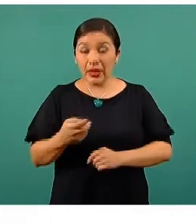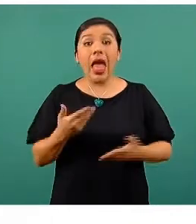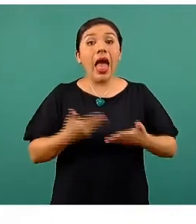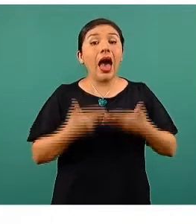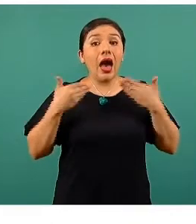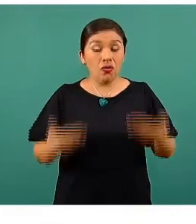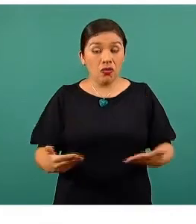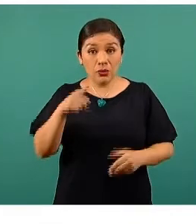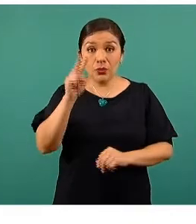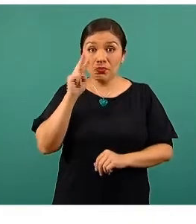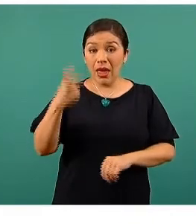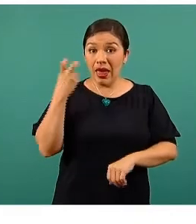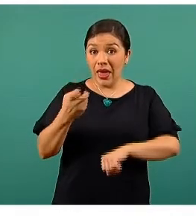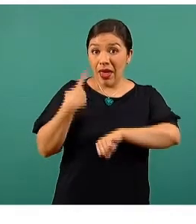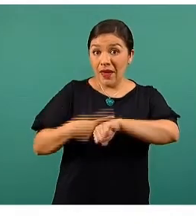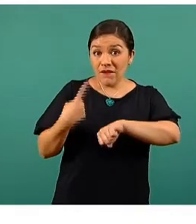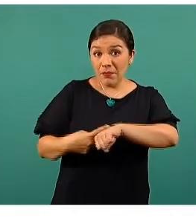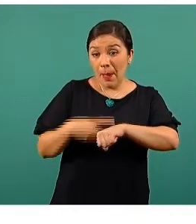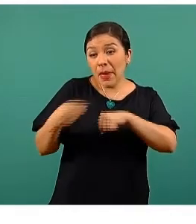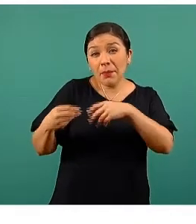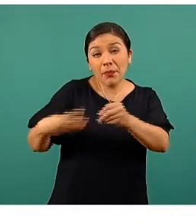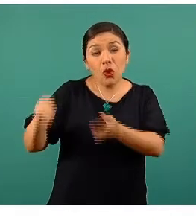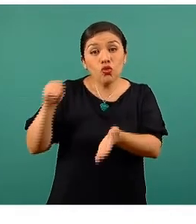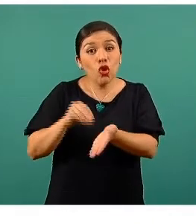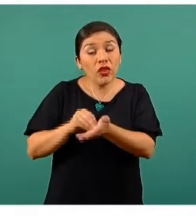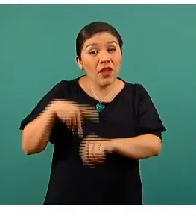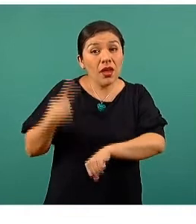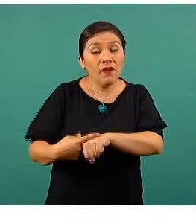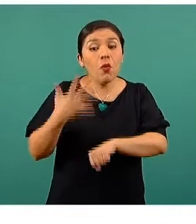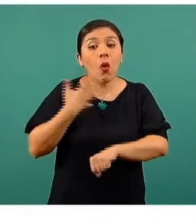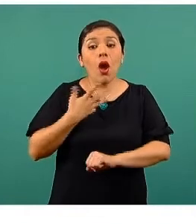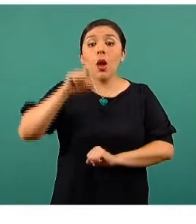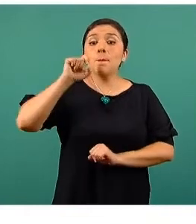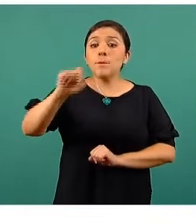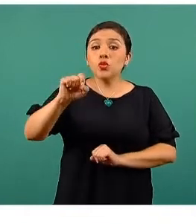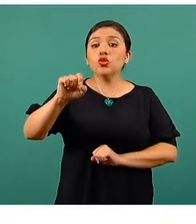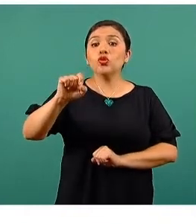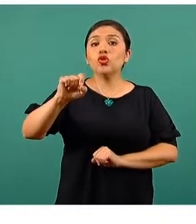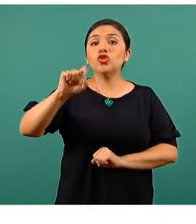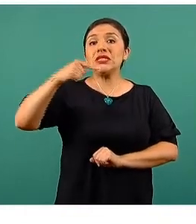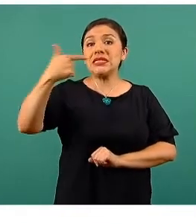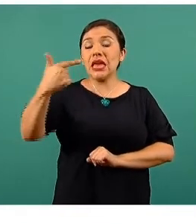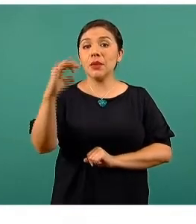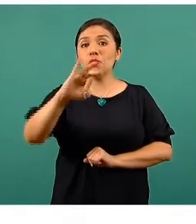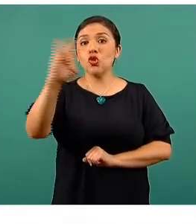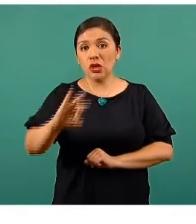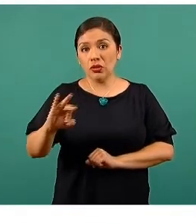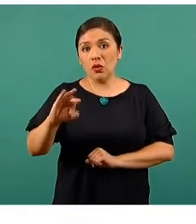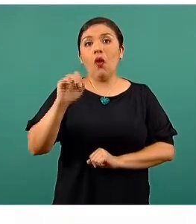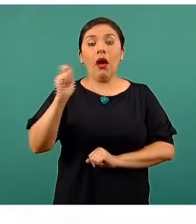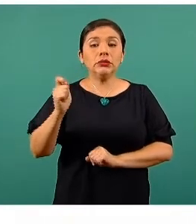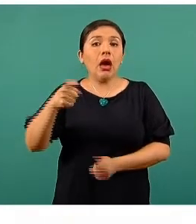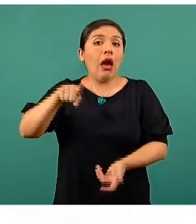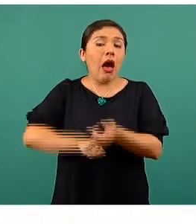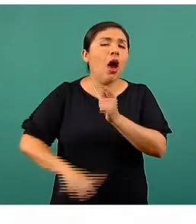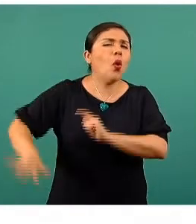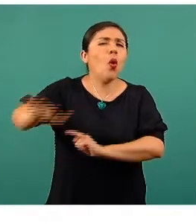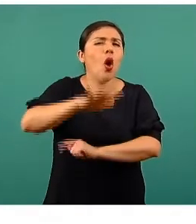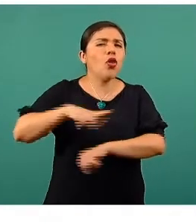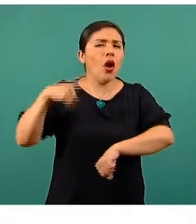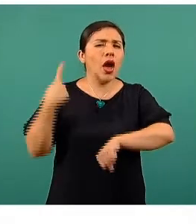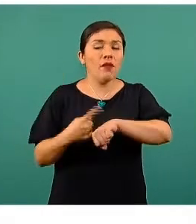Actualmente la epidemia activa representa al 0.7% de toda la epidemia